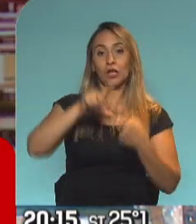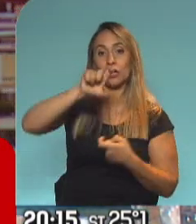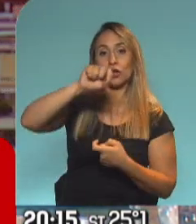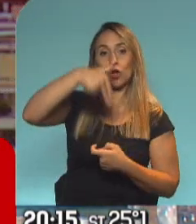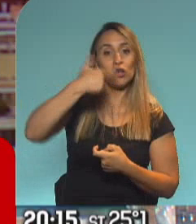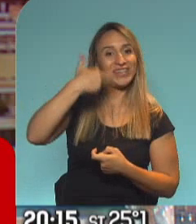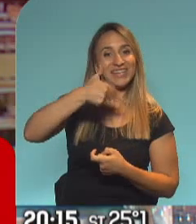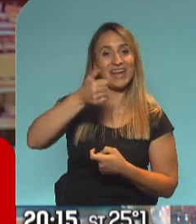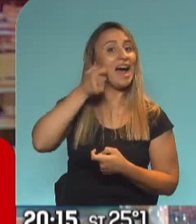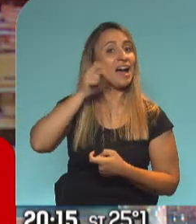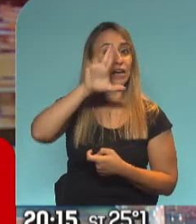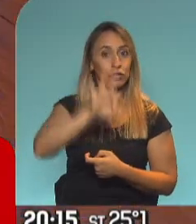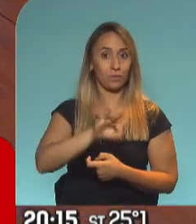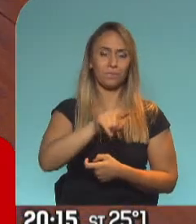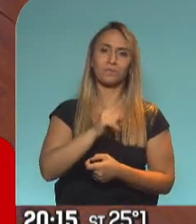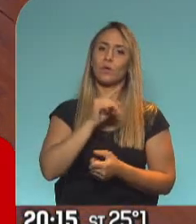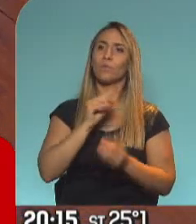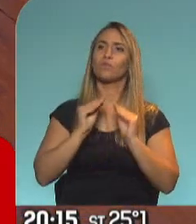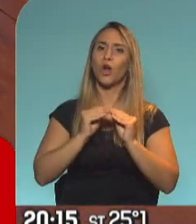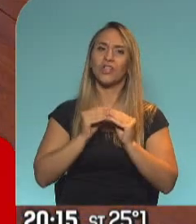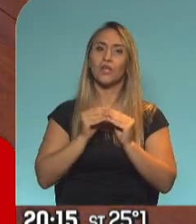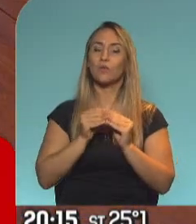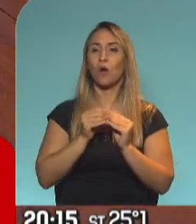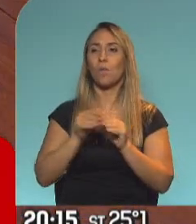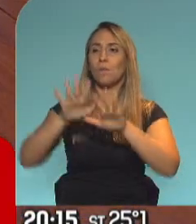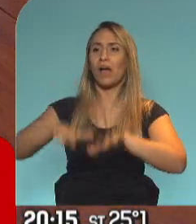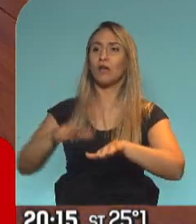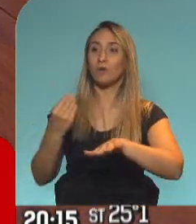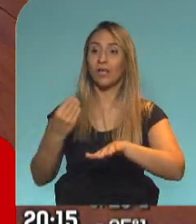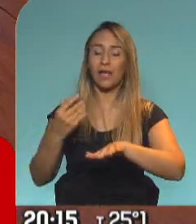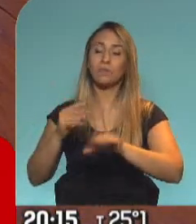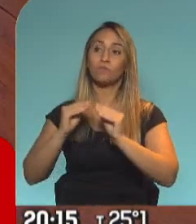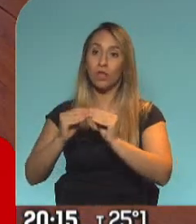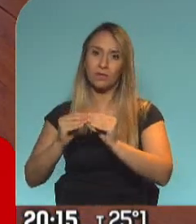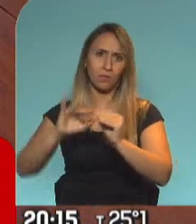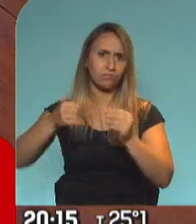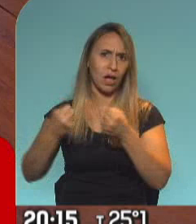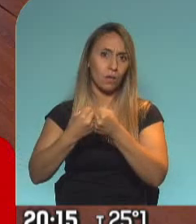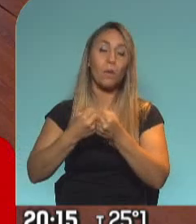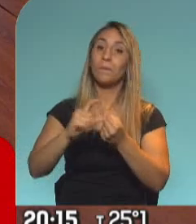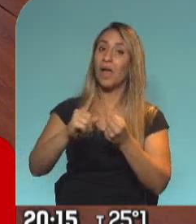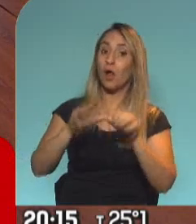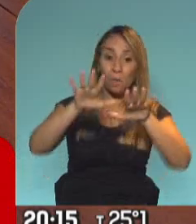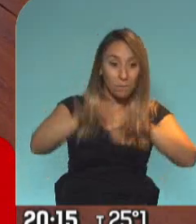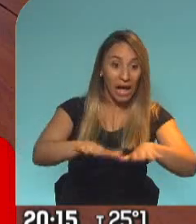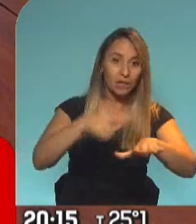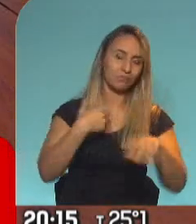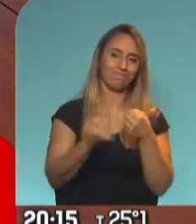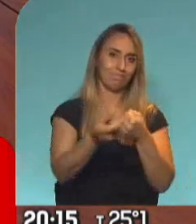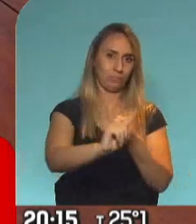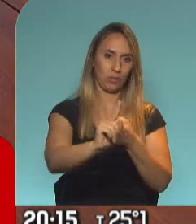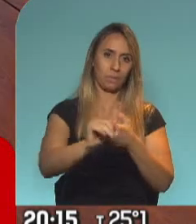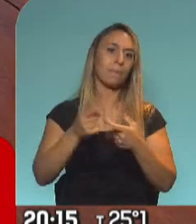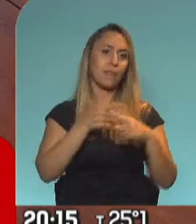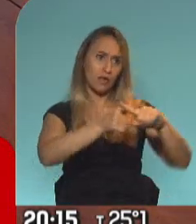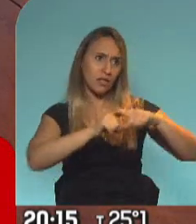razones, adhiriendo los motivos del paro, no adhiriendo al paro, algo así en la entrelínea, discutamos, pero no